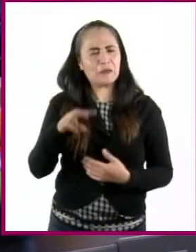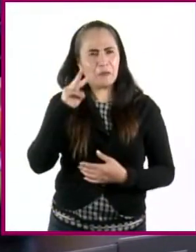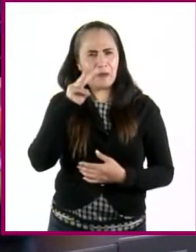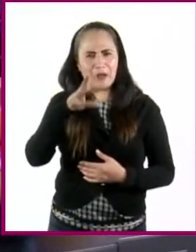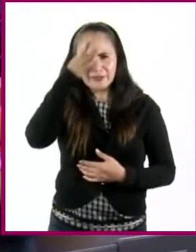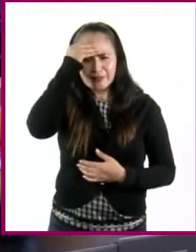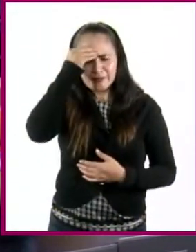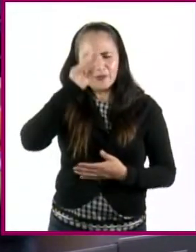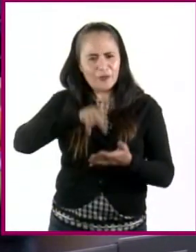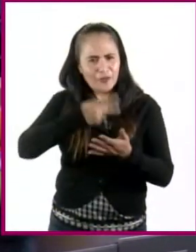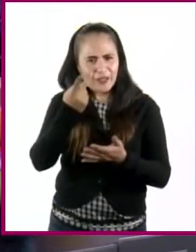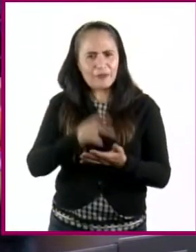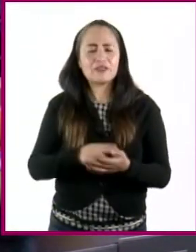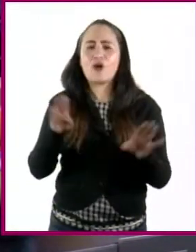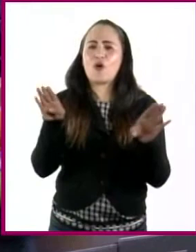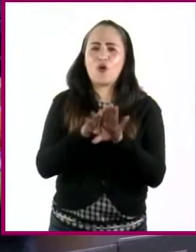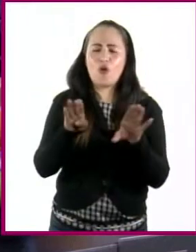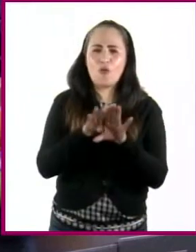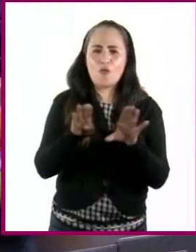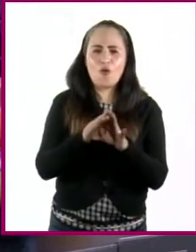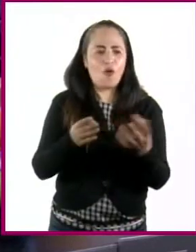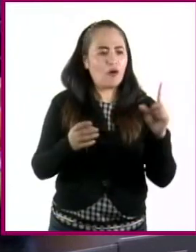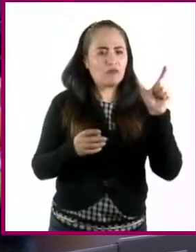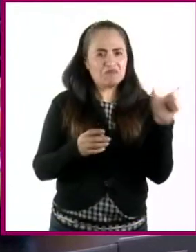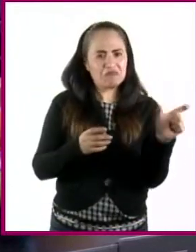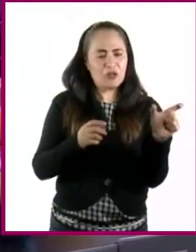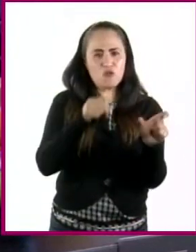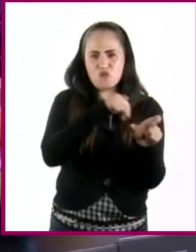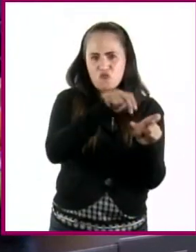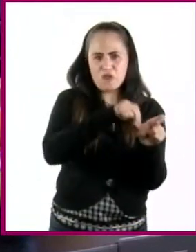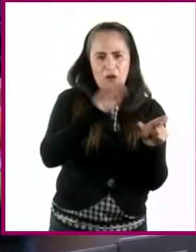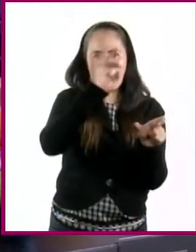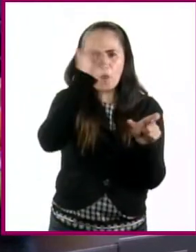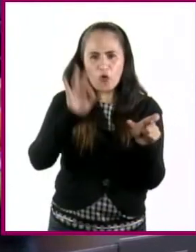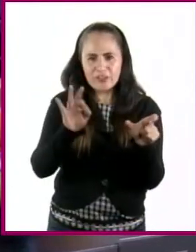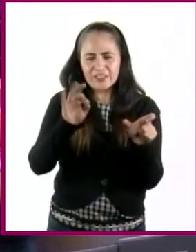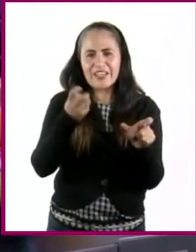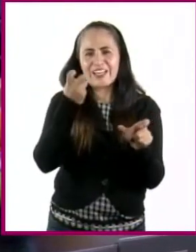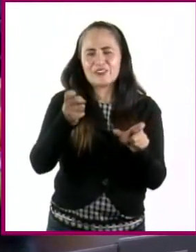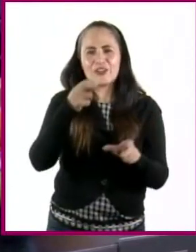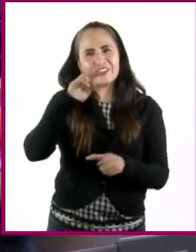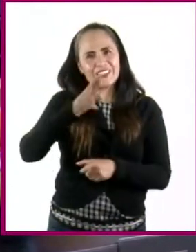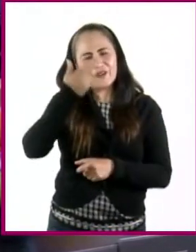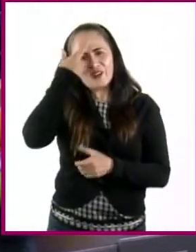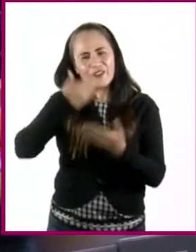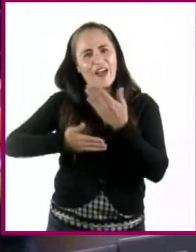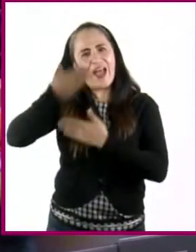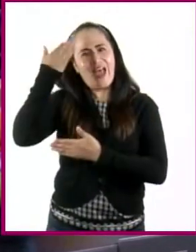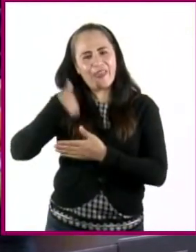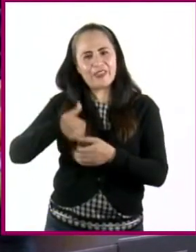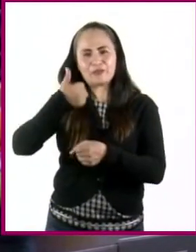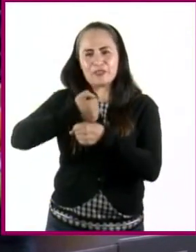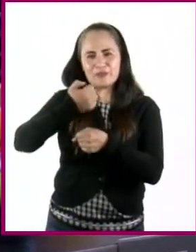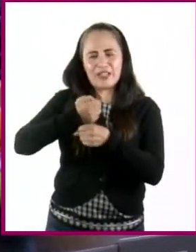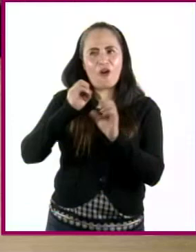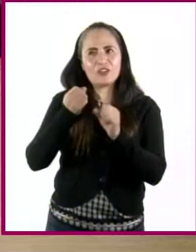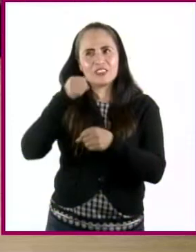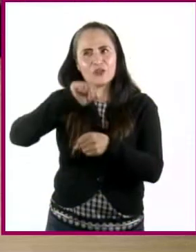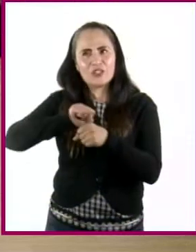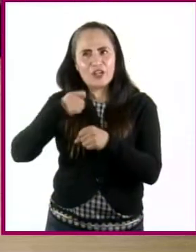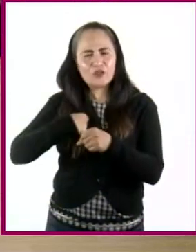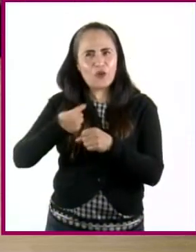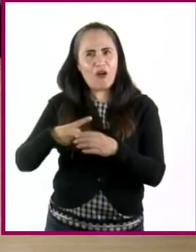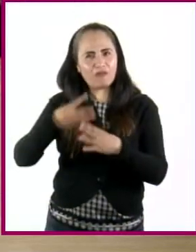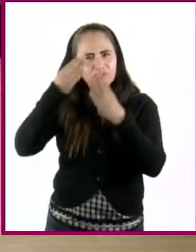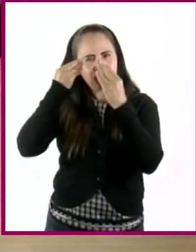habláramos de cómo calcular los porcentajes de una cantidad. Me recordó a esos buenos años de la primaria o la secundaria cuando los aprendí.